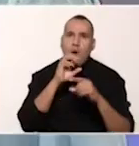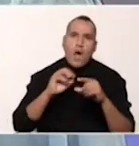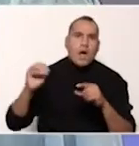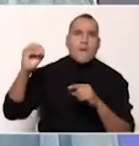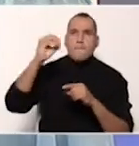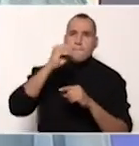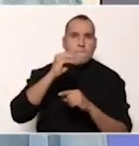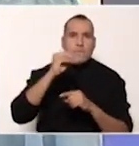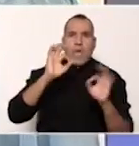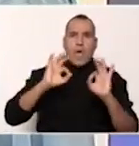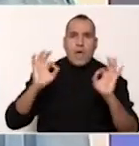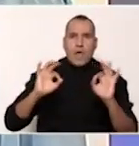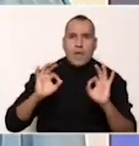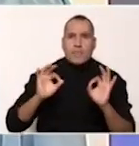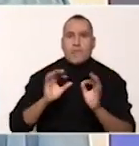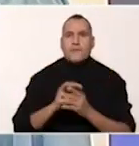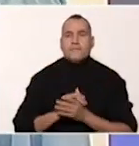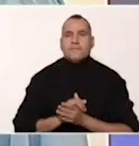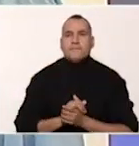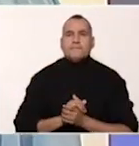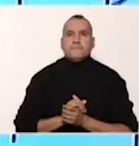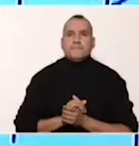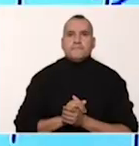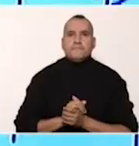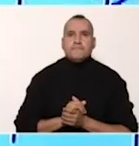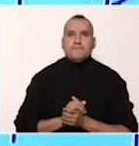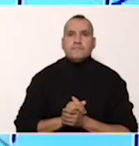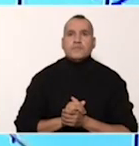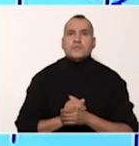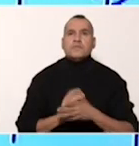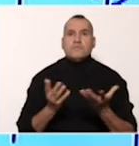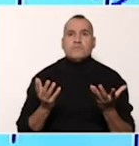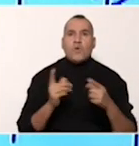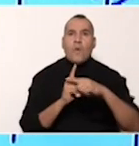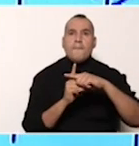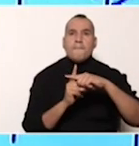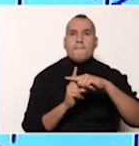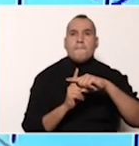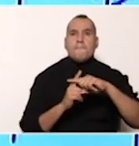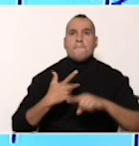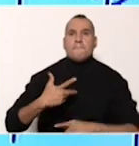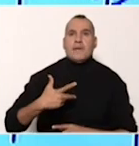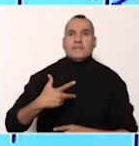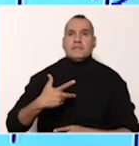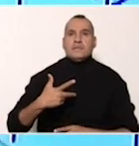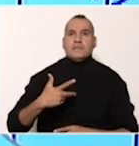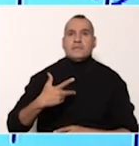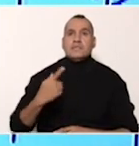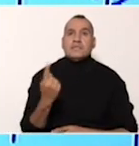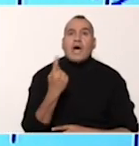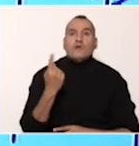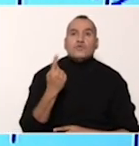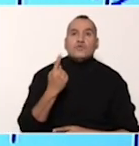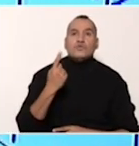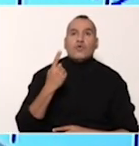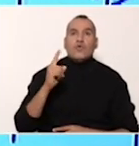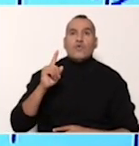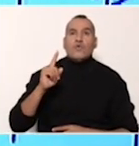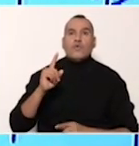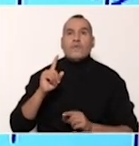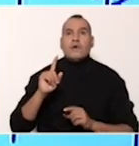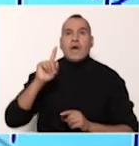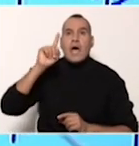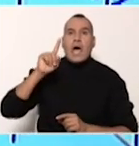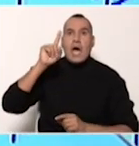Un ejemplo de este polinomio sería más 3. Vean que este es el término independiente porque es el que no